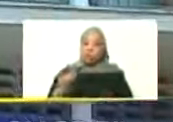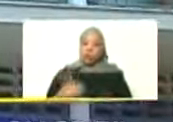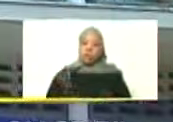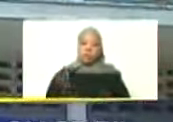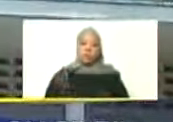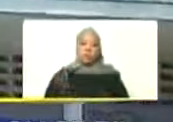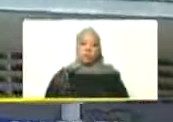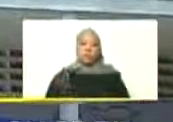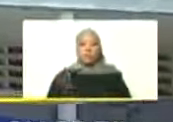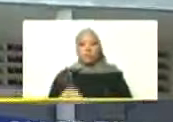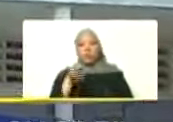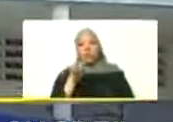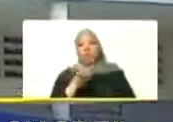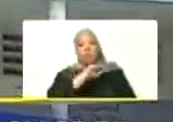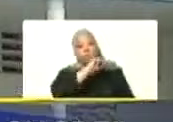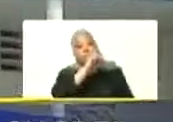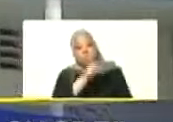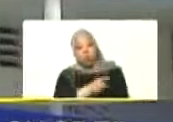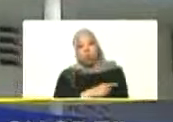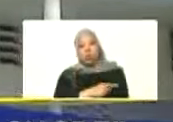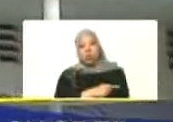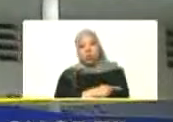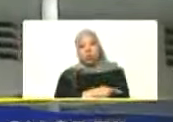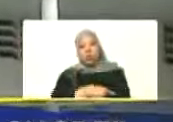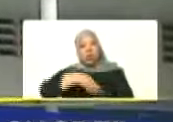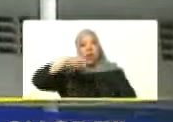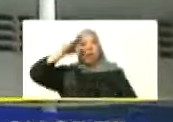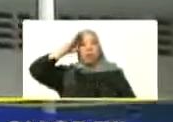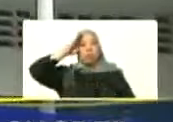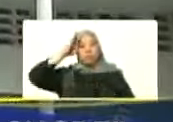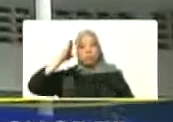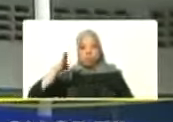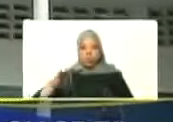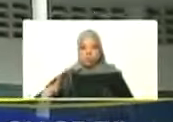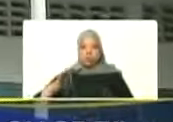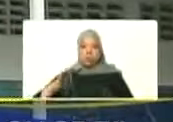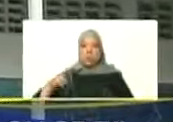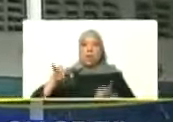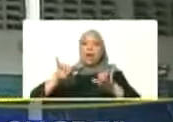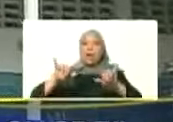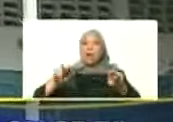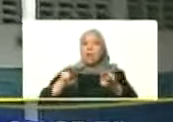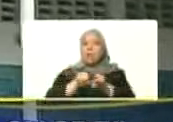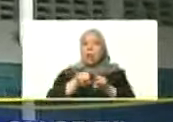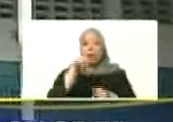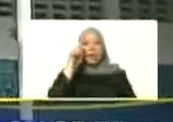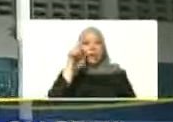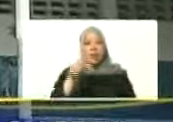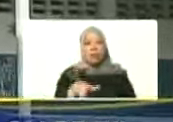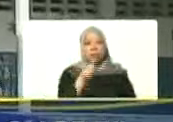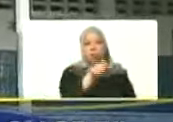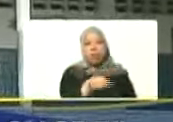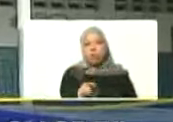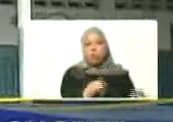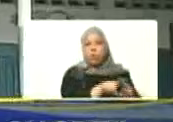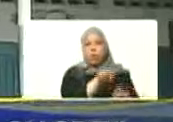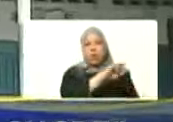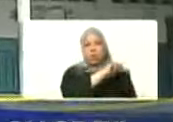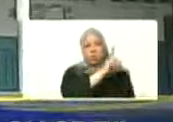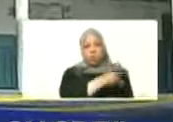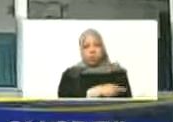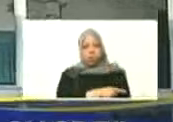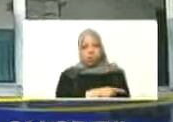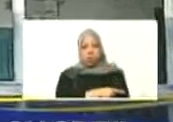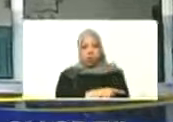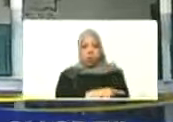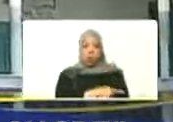esos dos grandes poderes. El poder militar, que es al fin el mismo poder popular. Solo que, bueno, tenemos